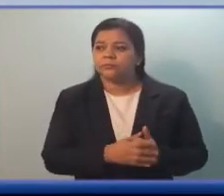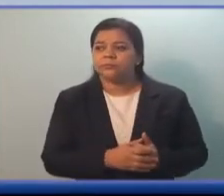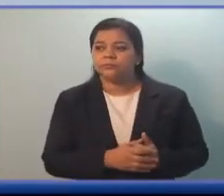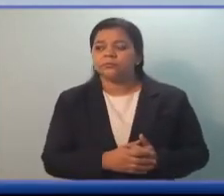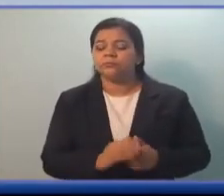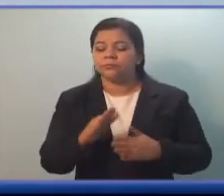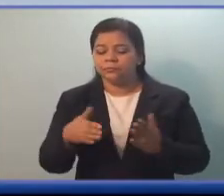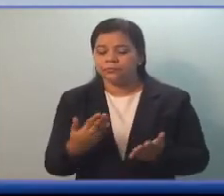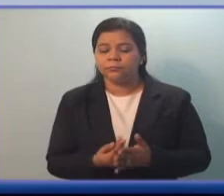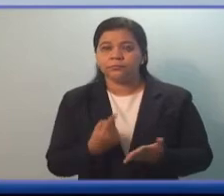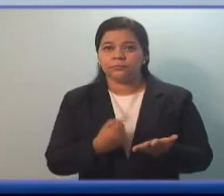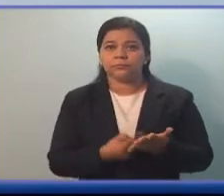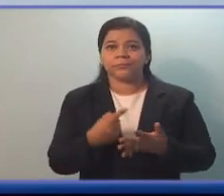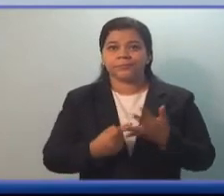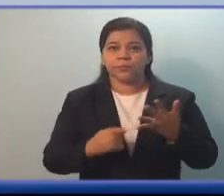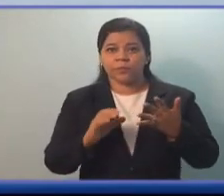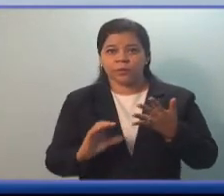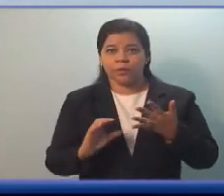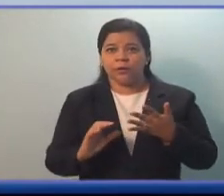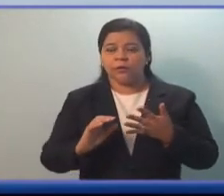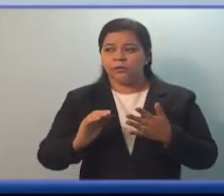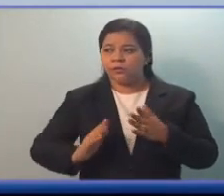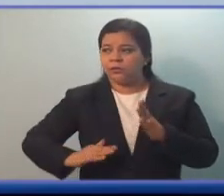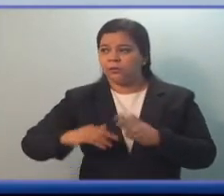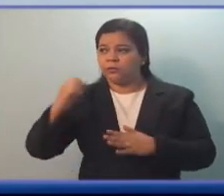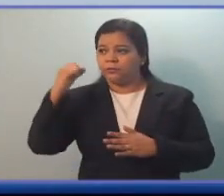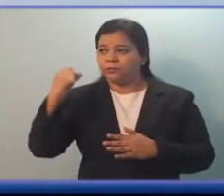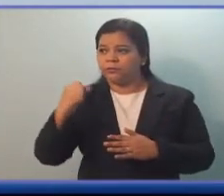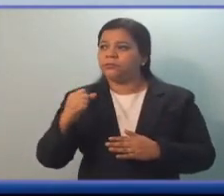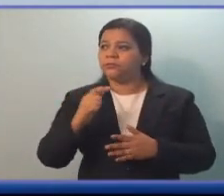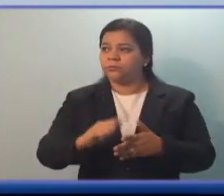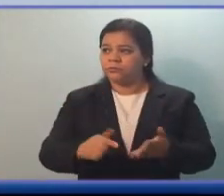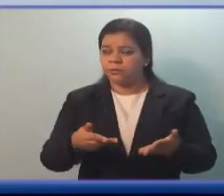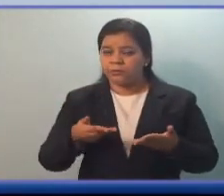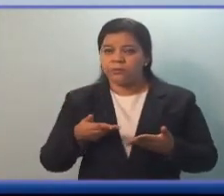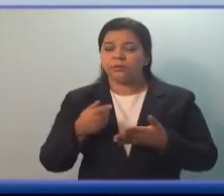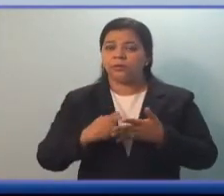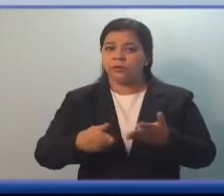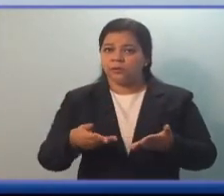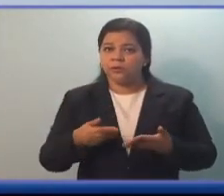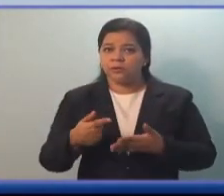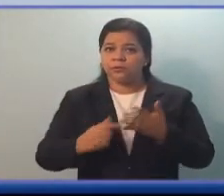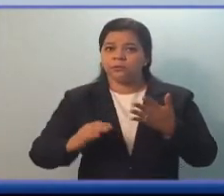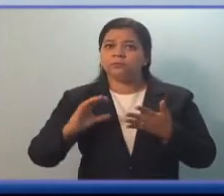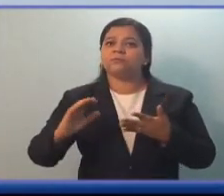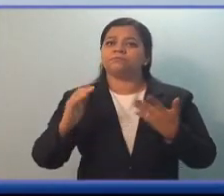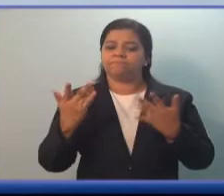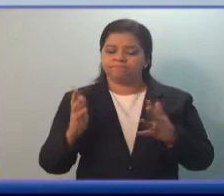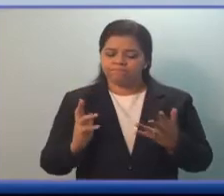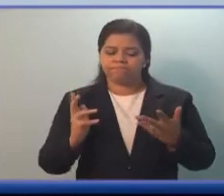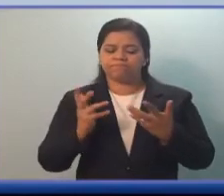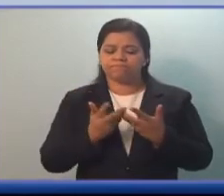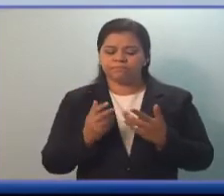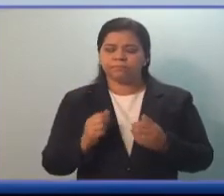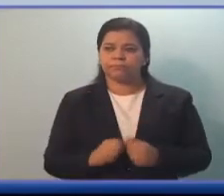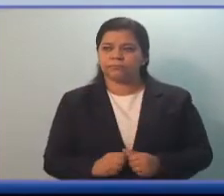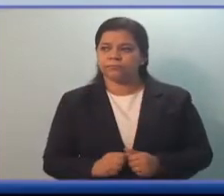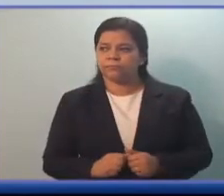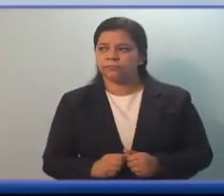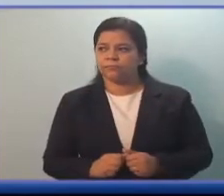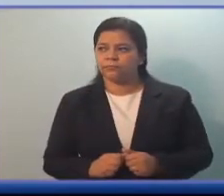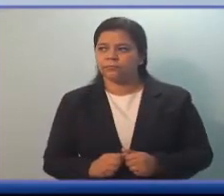de lo que es la Constitución y la supremacía constitucional y de los derechos fundamentales, perfectamente han entrado a conocer.